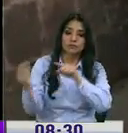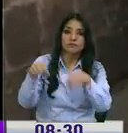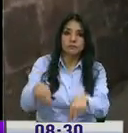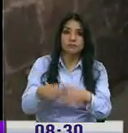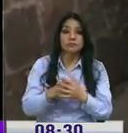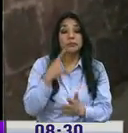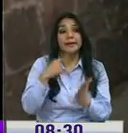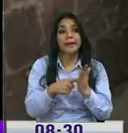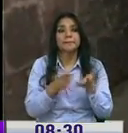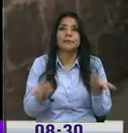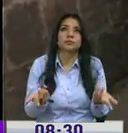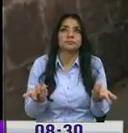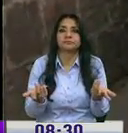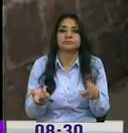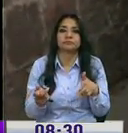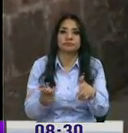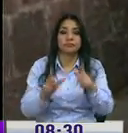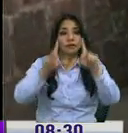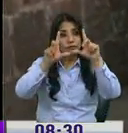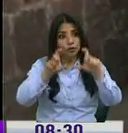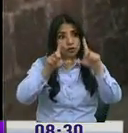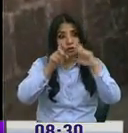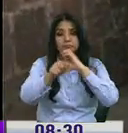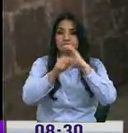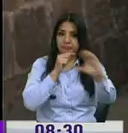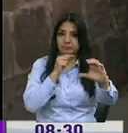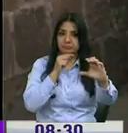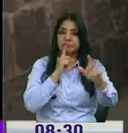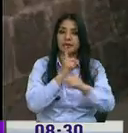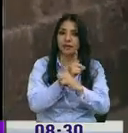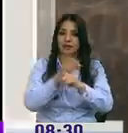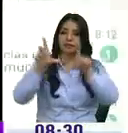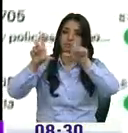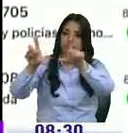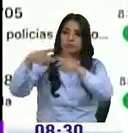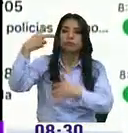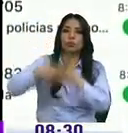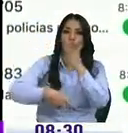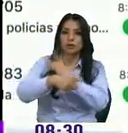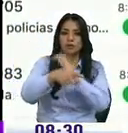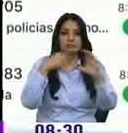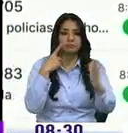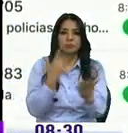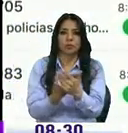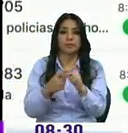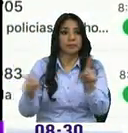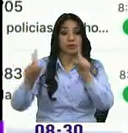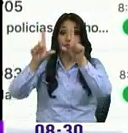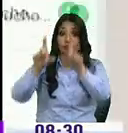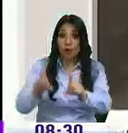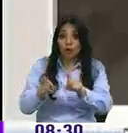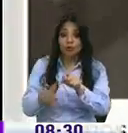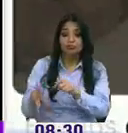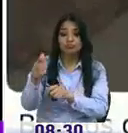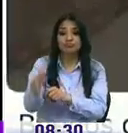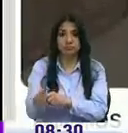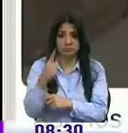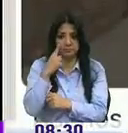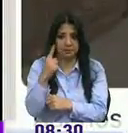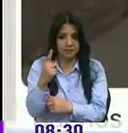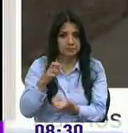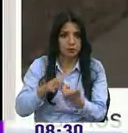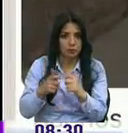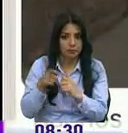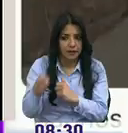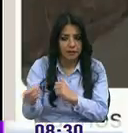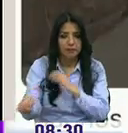nos multan cuando tienen las fotomultas ustedes? Y eso sirve como prueba. ¿Y por qué estas fotografías, donde hay un evidente